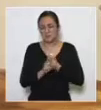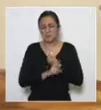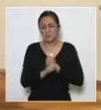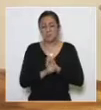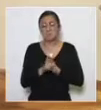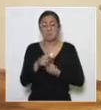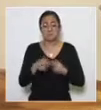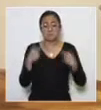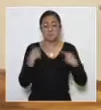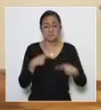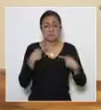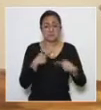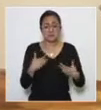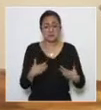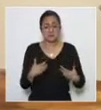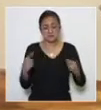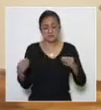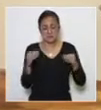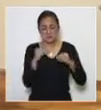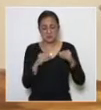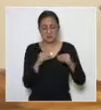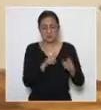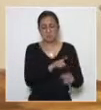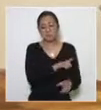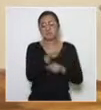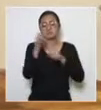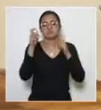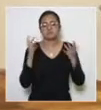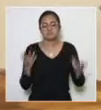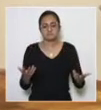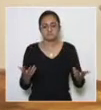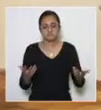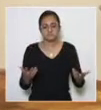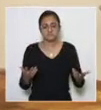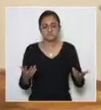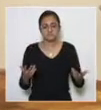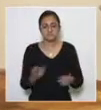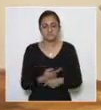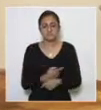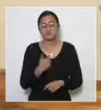el cobrador y el cobrado. Y así fue como ocurrieron estos